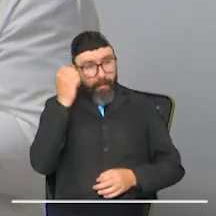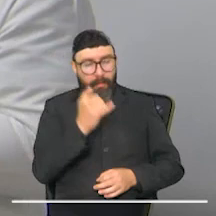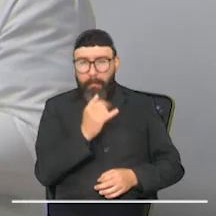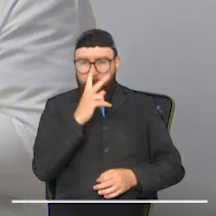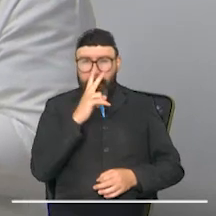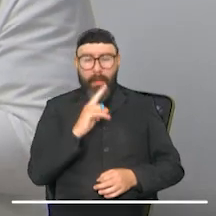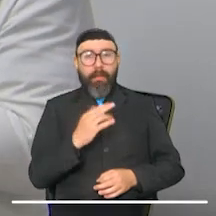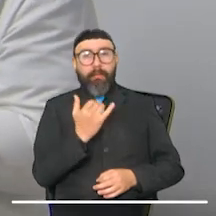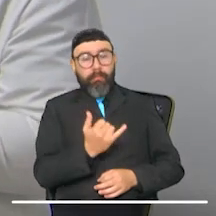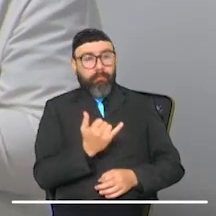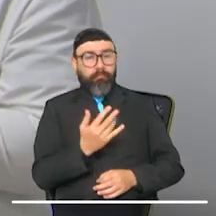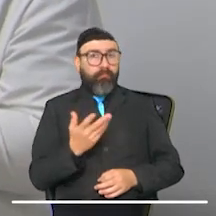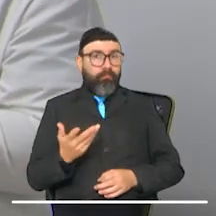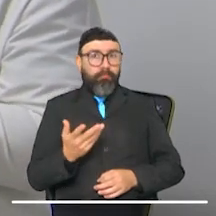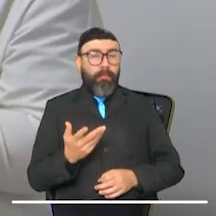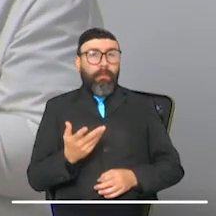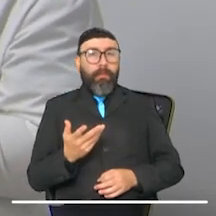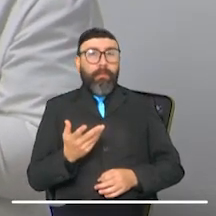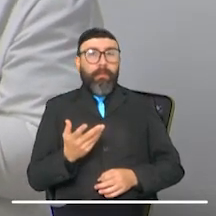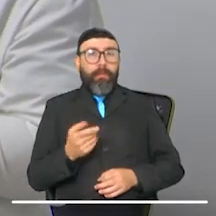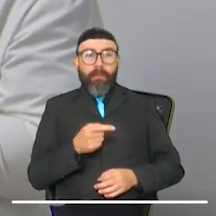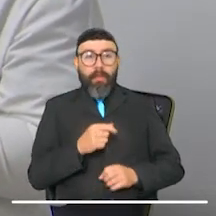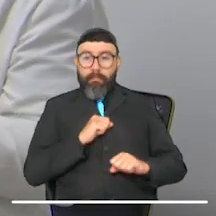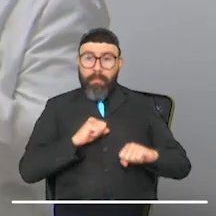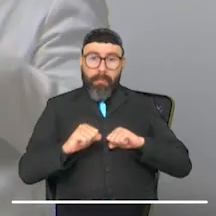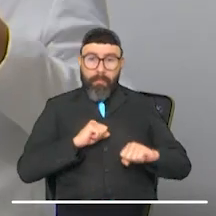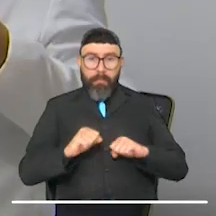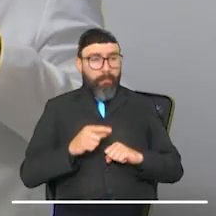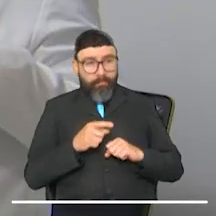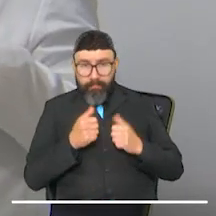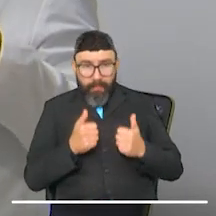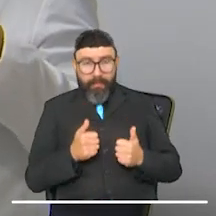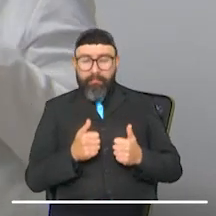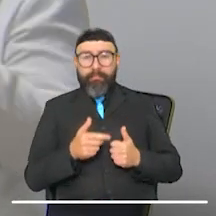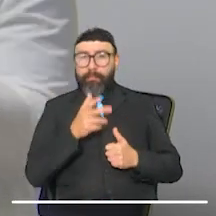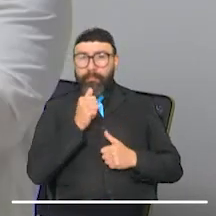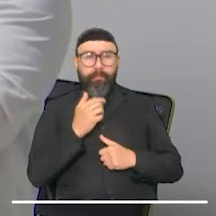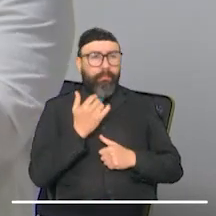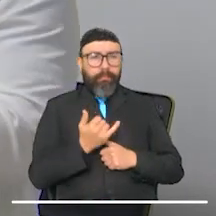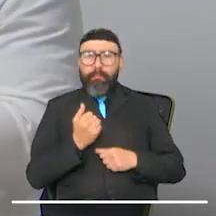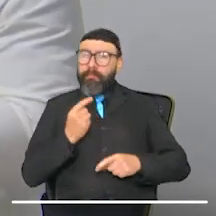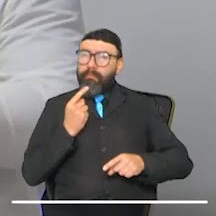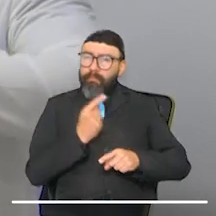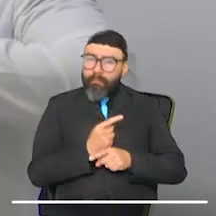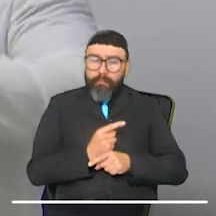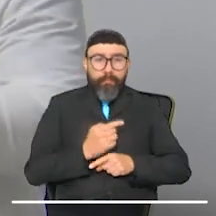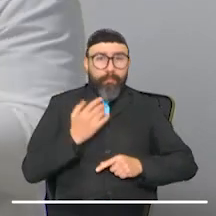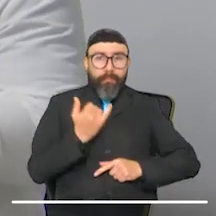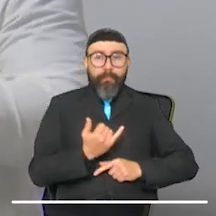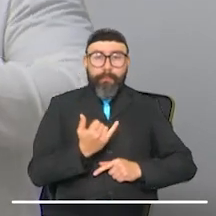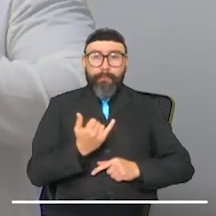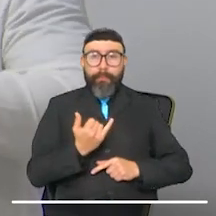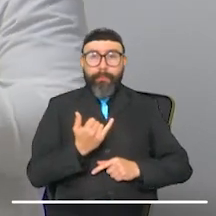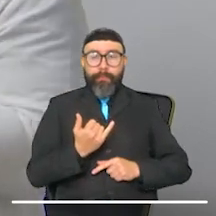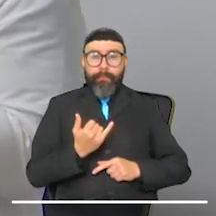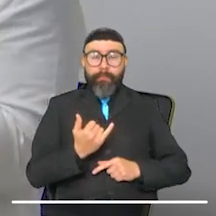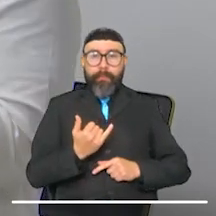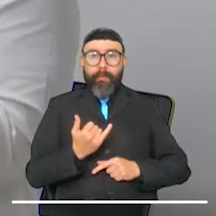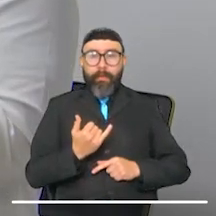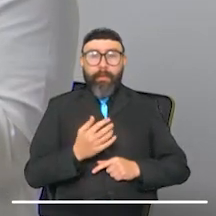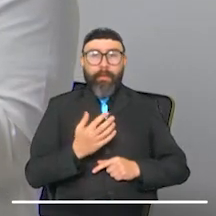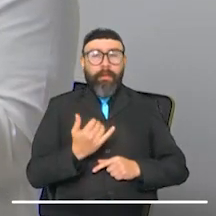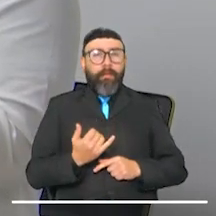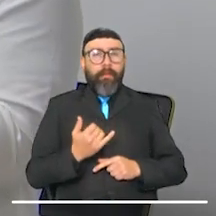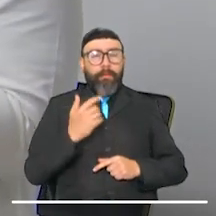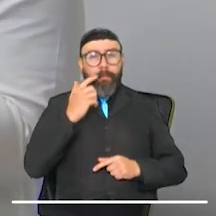roca y esa arteria deja de funcionar correctamente tanto en punto de vista de flujo como en el punto de vista de expansibilidad